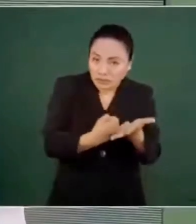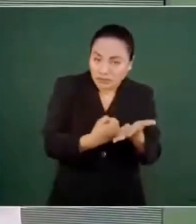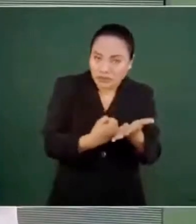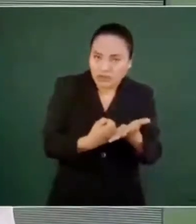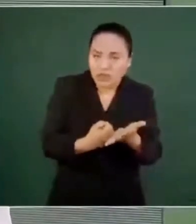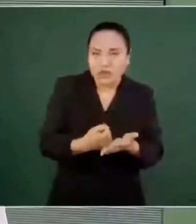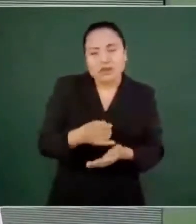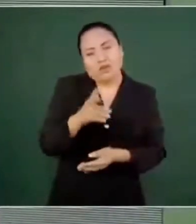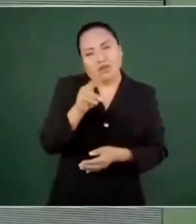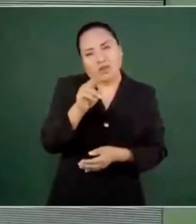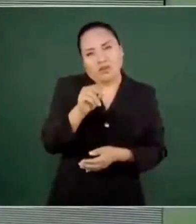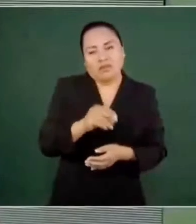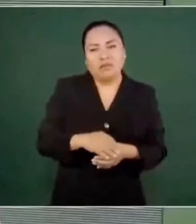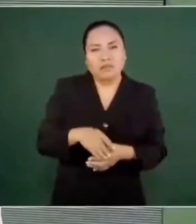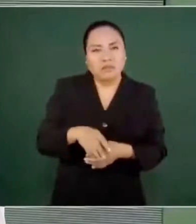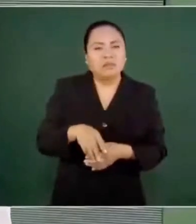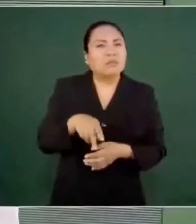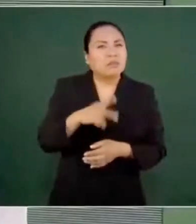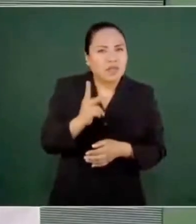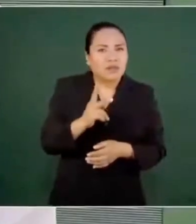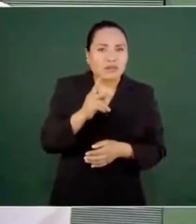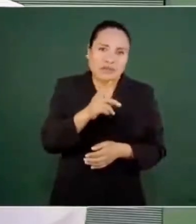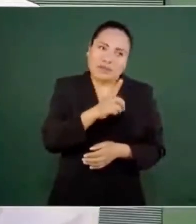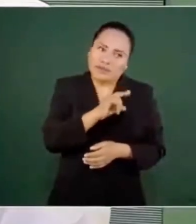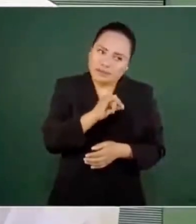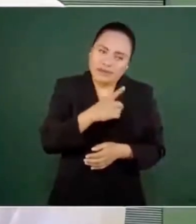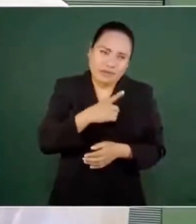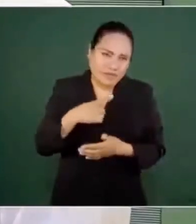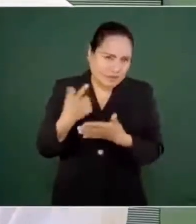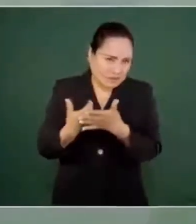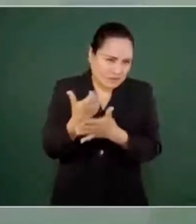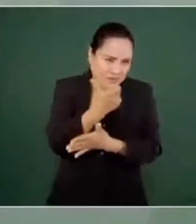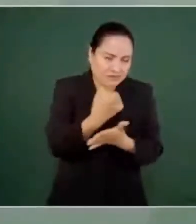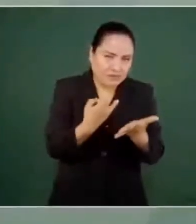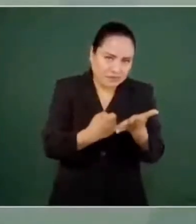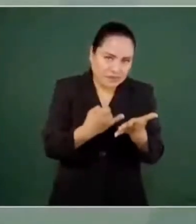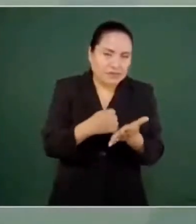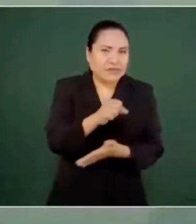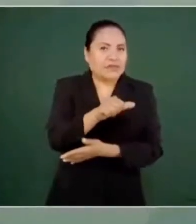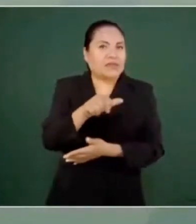era evidente de que tenían